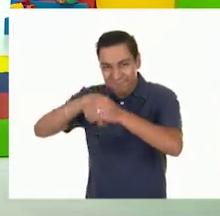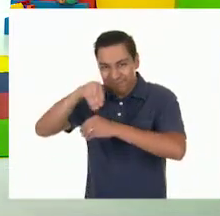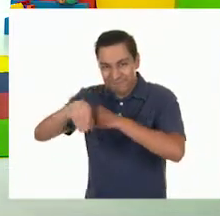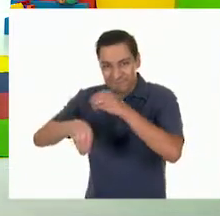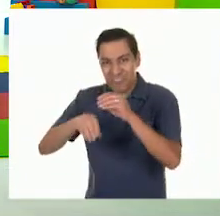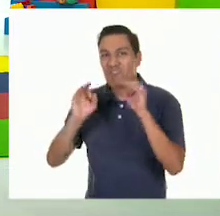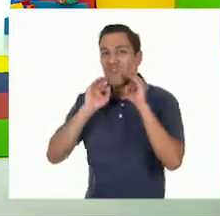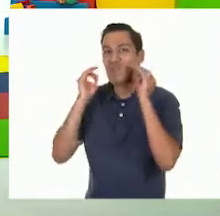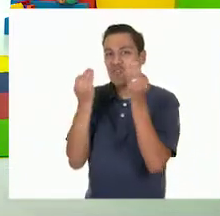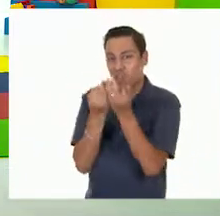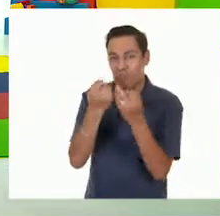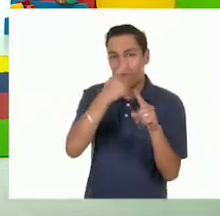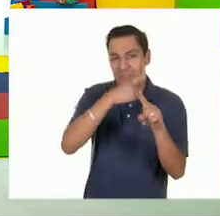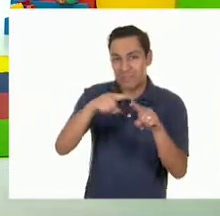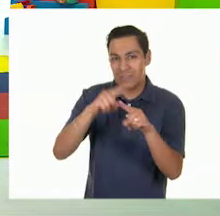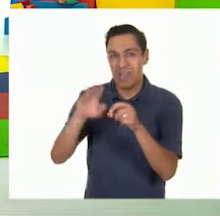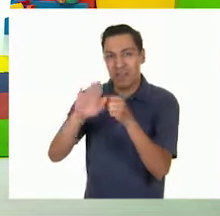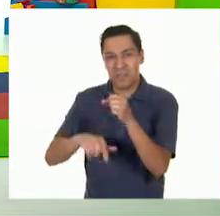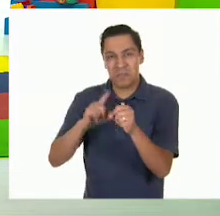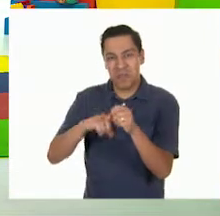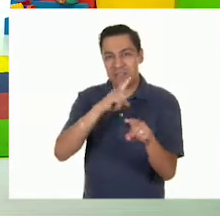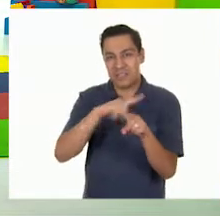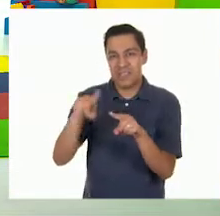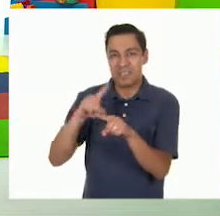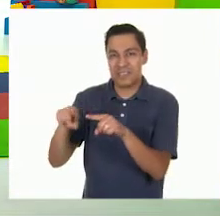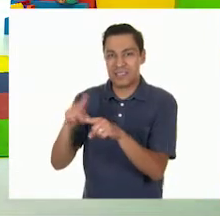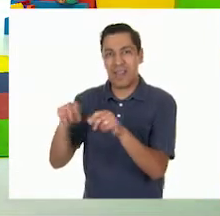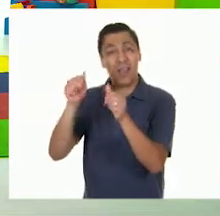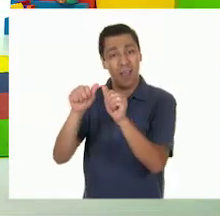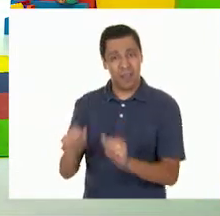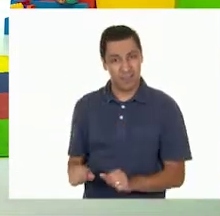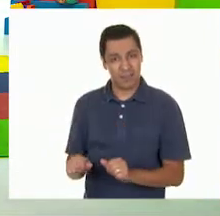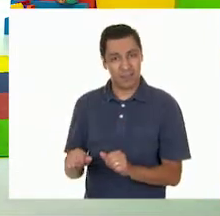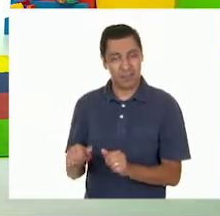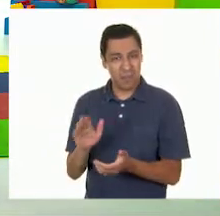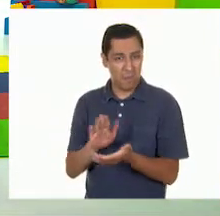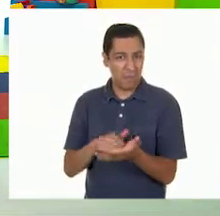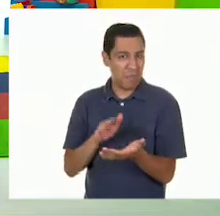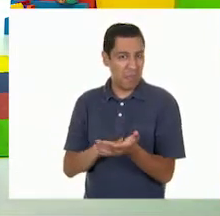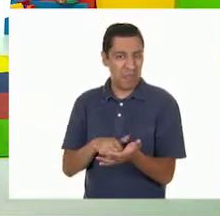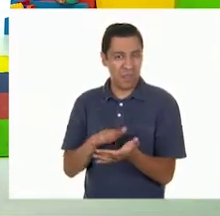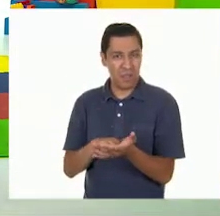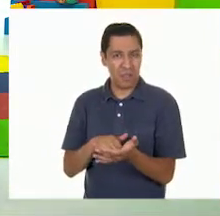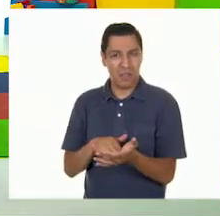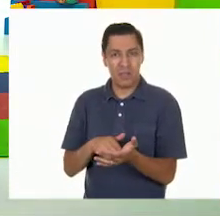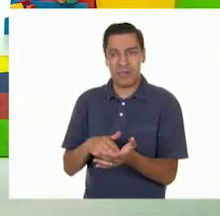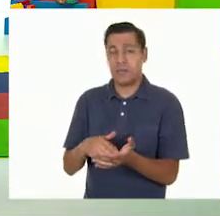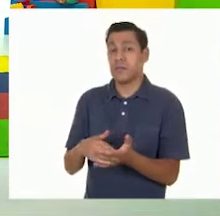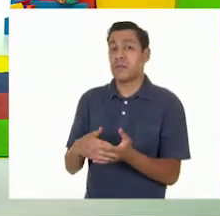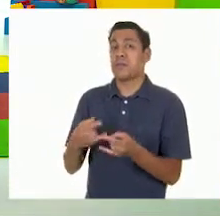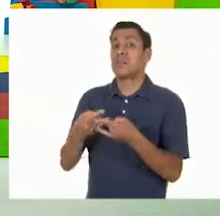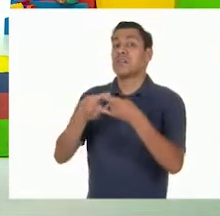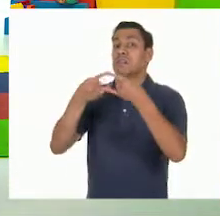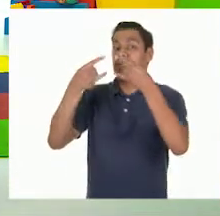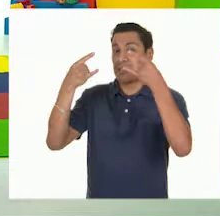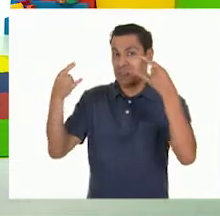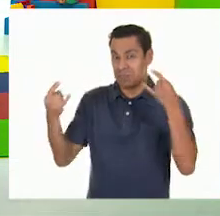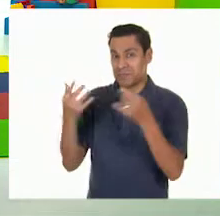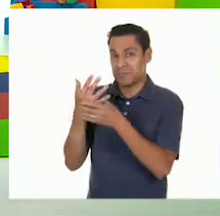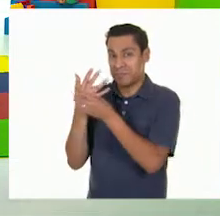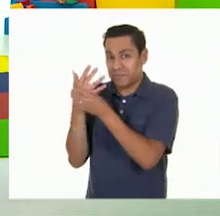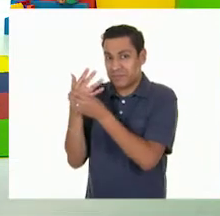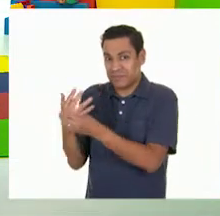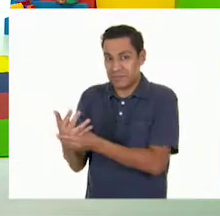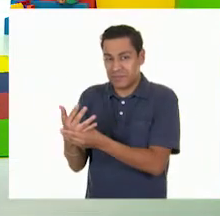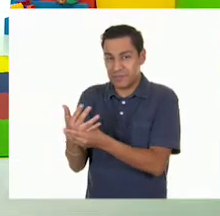interesante conocer el origen de este arte y me llamó la atención que durante la leyenda mencionaste